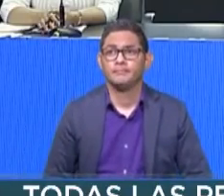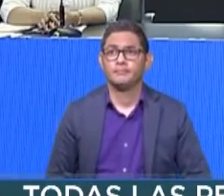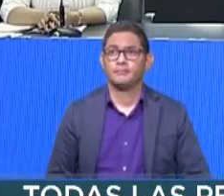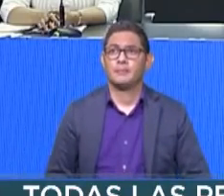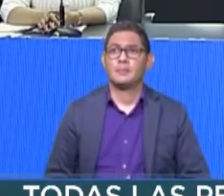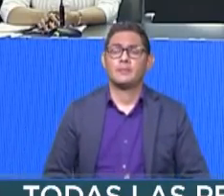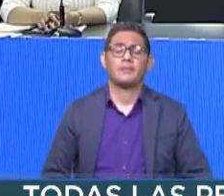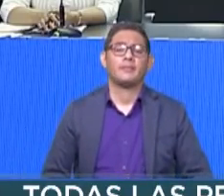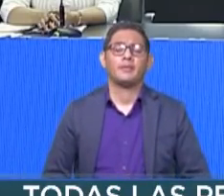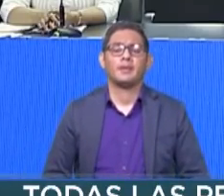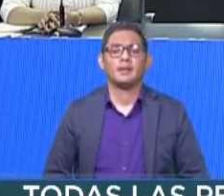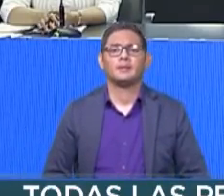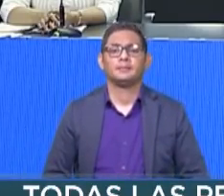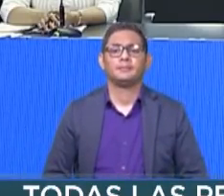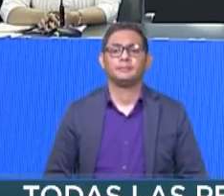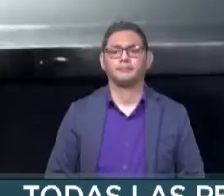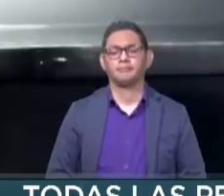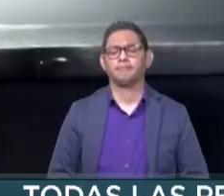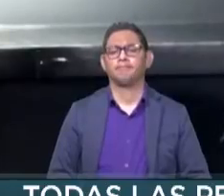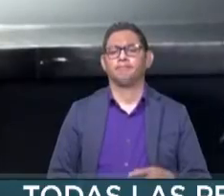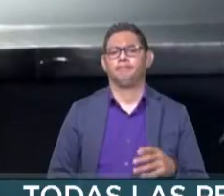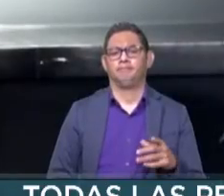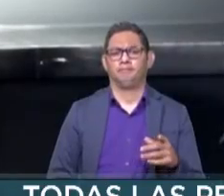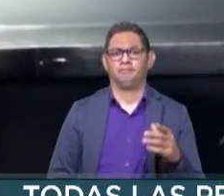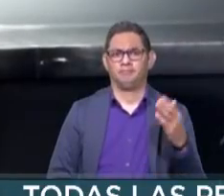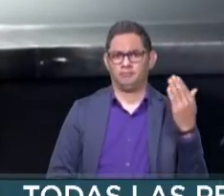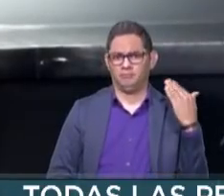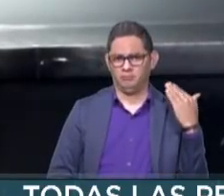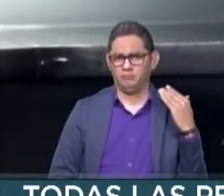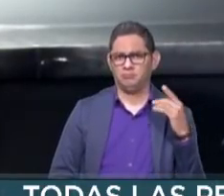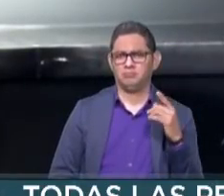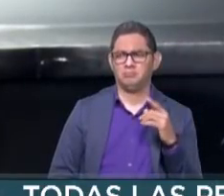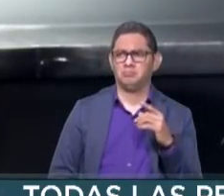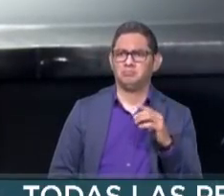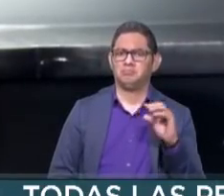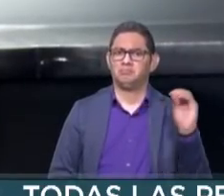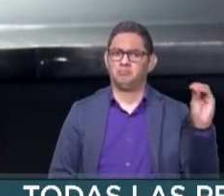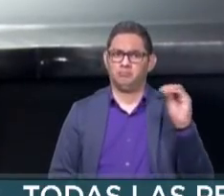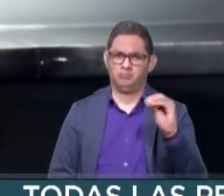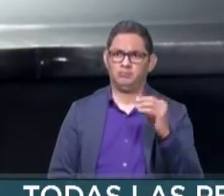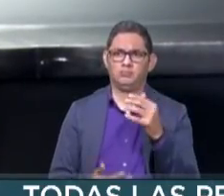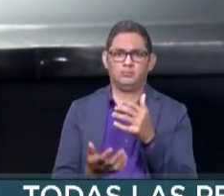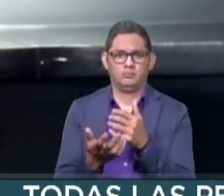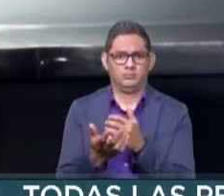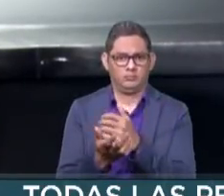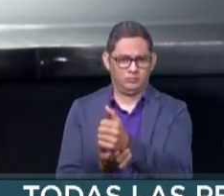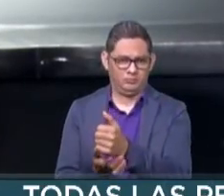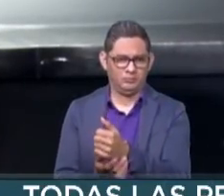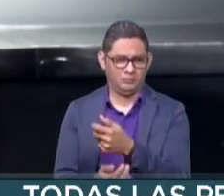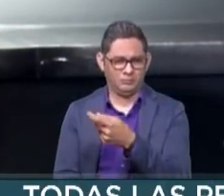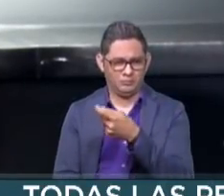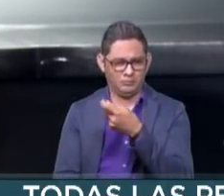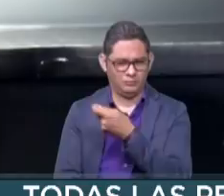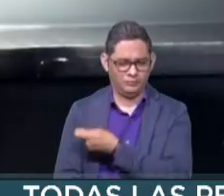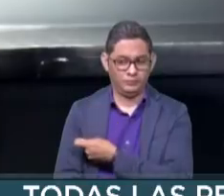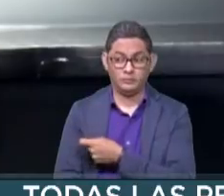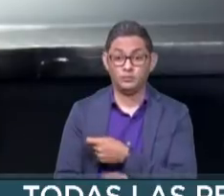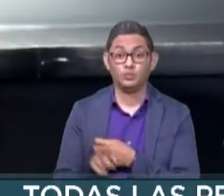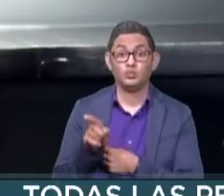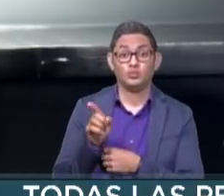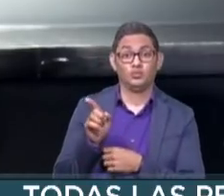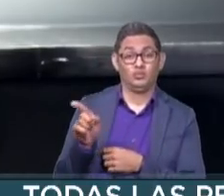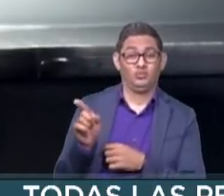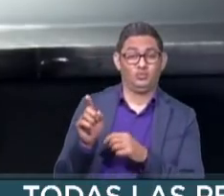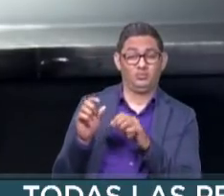Desde que se anunció la compra de vacunas aquí en Panamá, la Sociedad Panameña de Obstetricia y